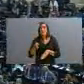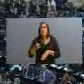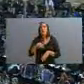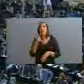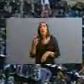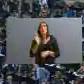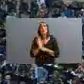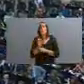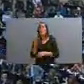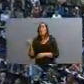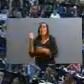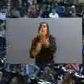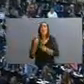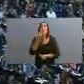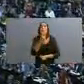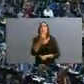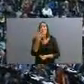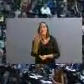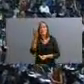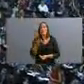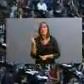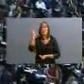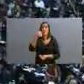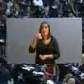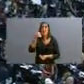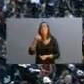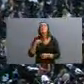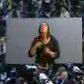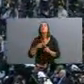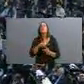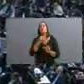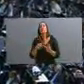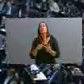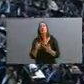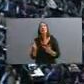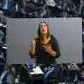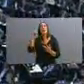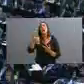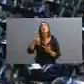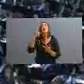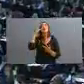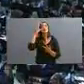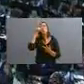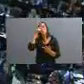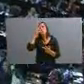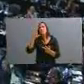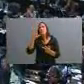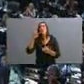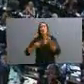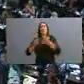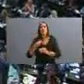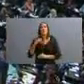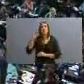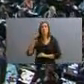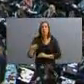25% más de efectivos, 4.109 efectivos, variación presupuestaria 825%, también lo